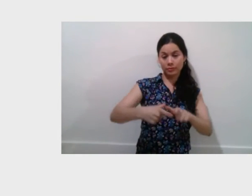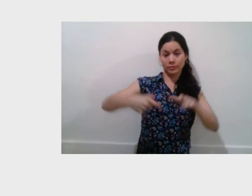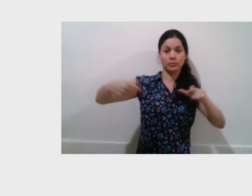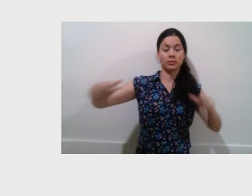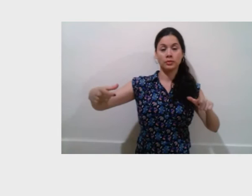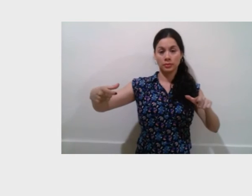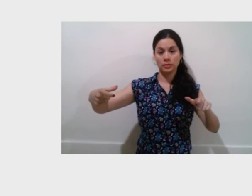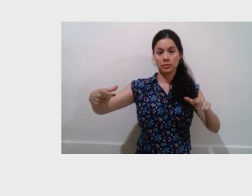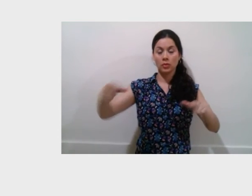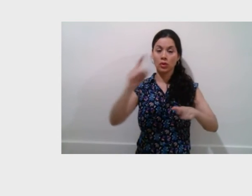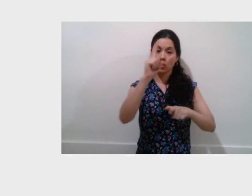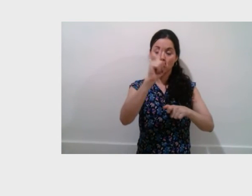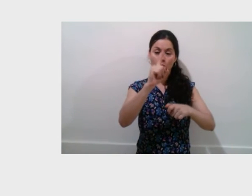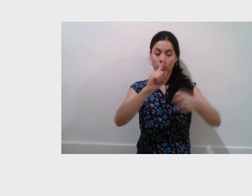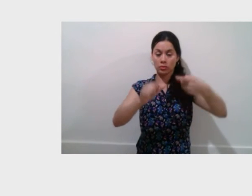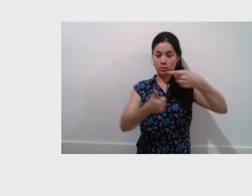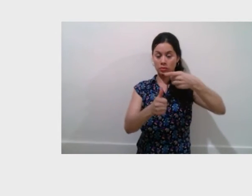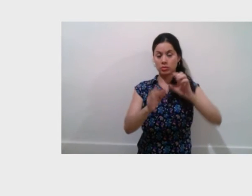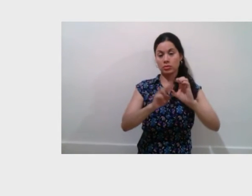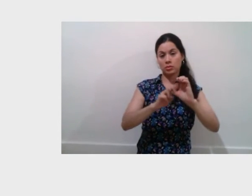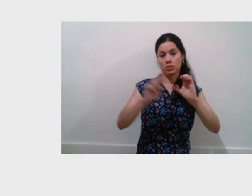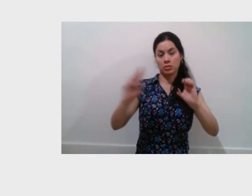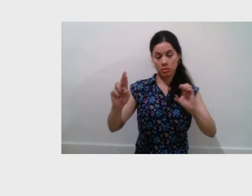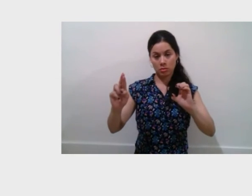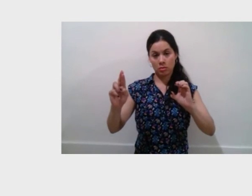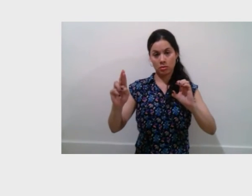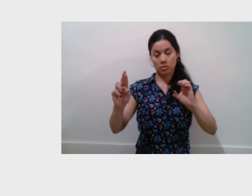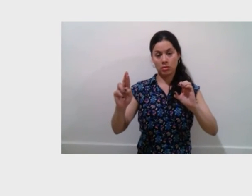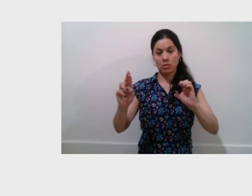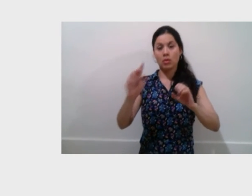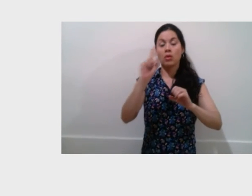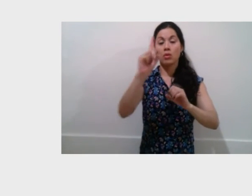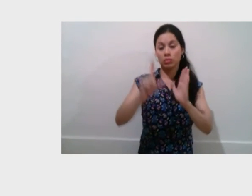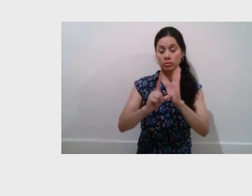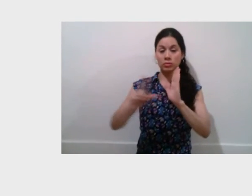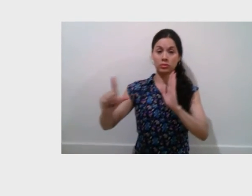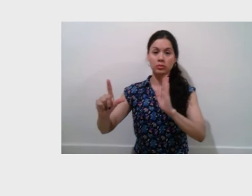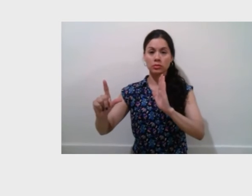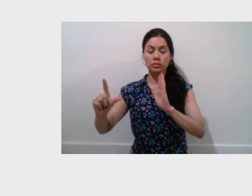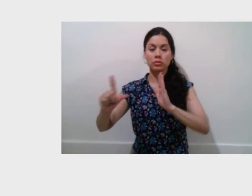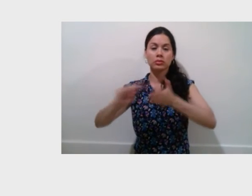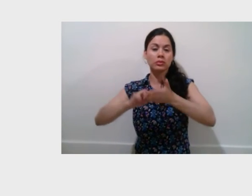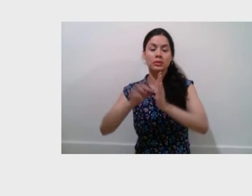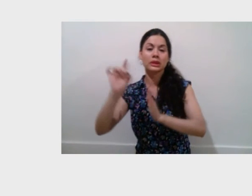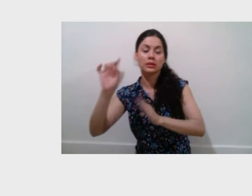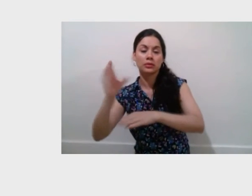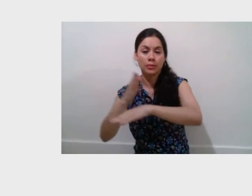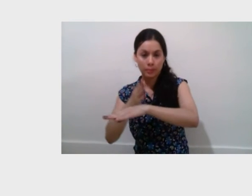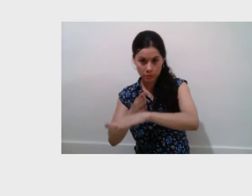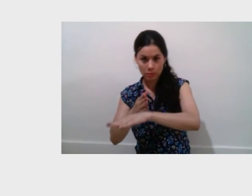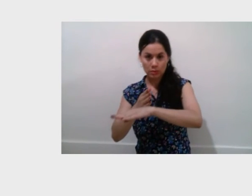amplitud de 1 sobre 10 radianes, una longitud de 15